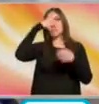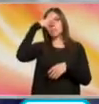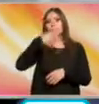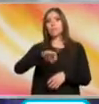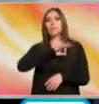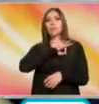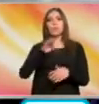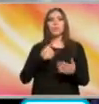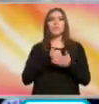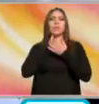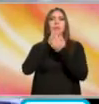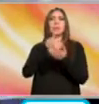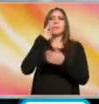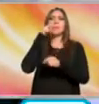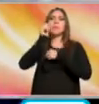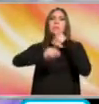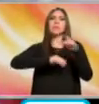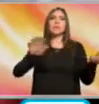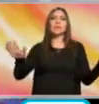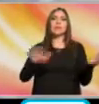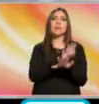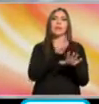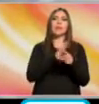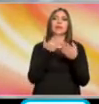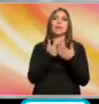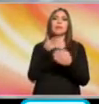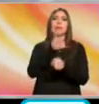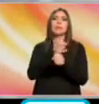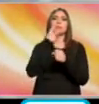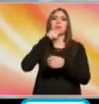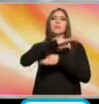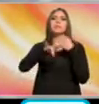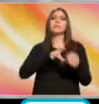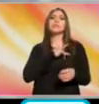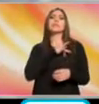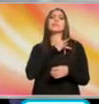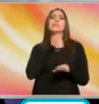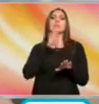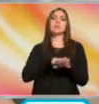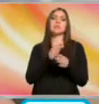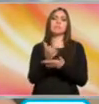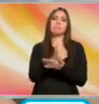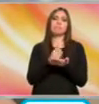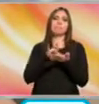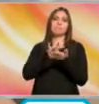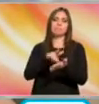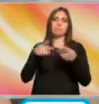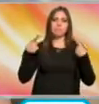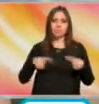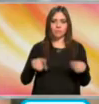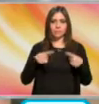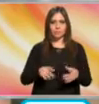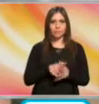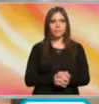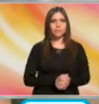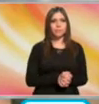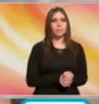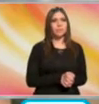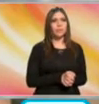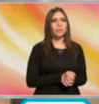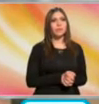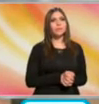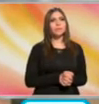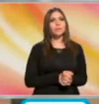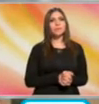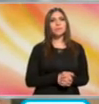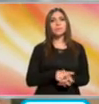haciéndonos agentes generadores de cambio y nos invita a tener conciencia más humanitaria. La creación de ciudadanía sensible, responsable y